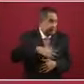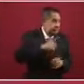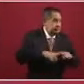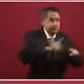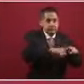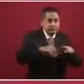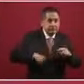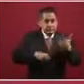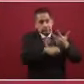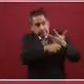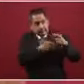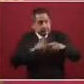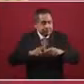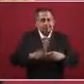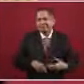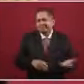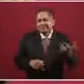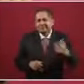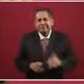como para